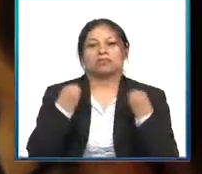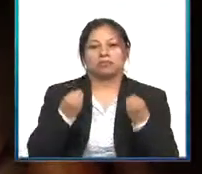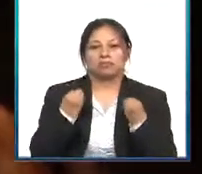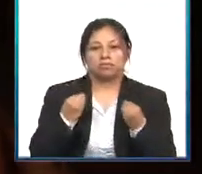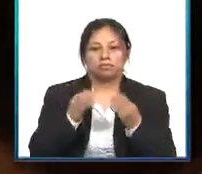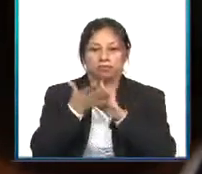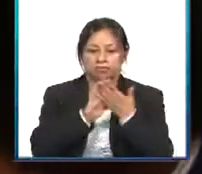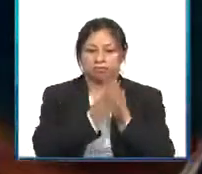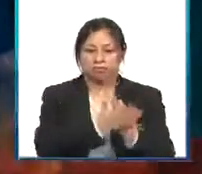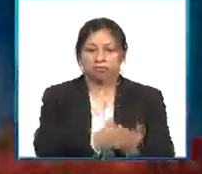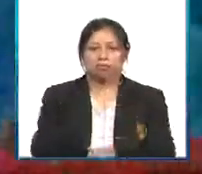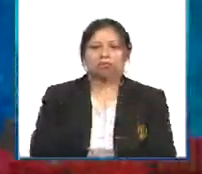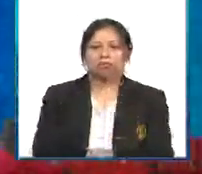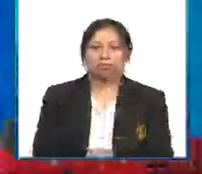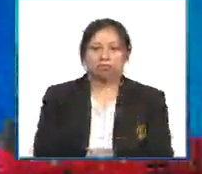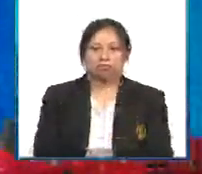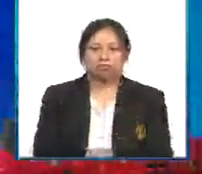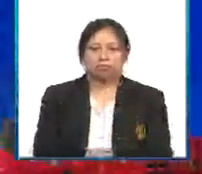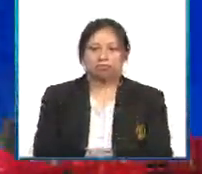muchos comunitarios.